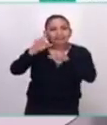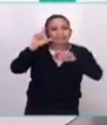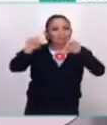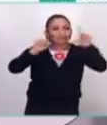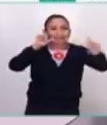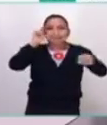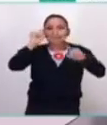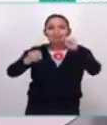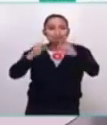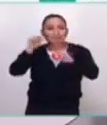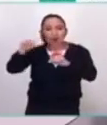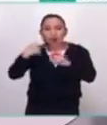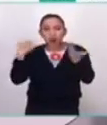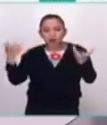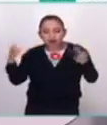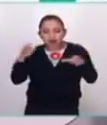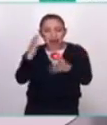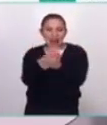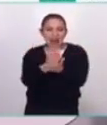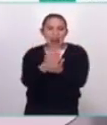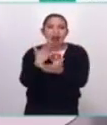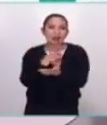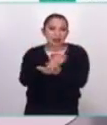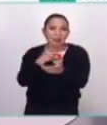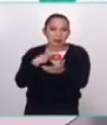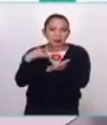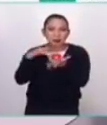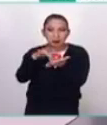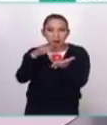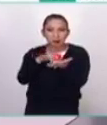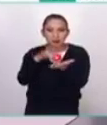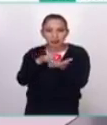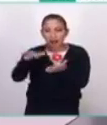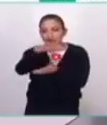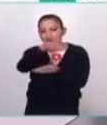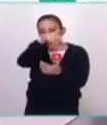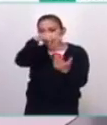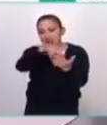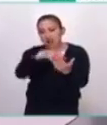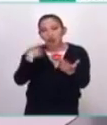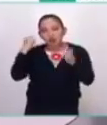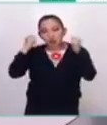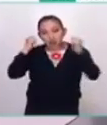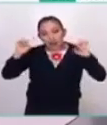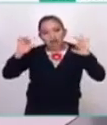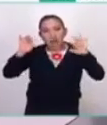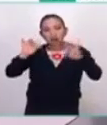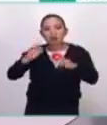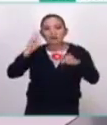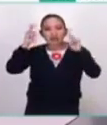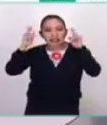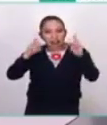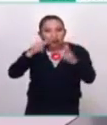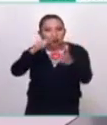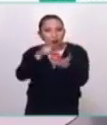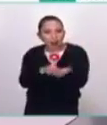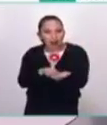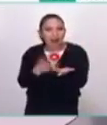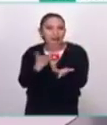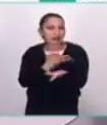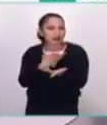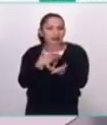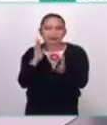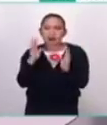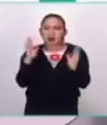de alguna forma se contenga, pues hay que apoyar a estas regiones con el turismo, visitando. Tiene